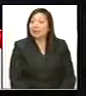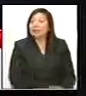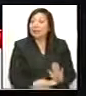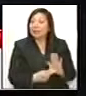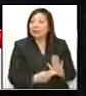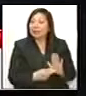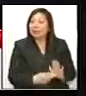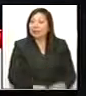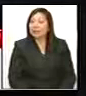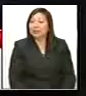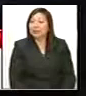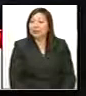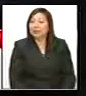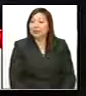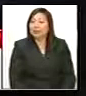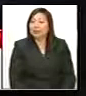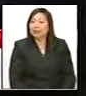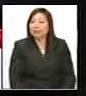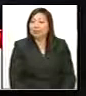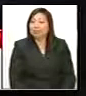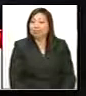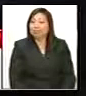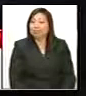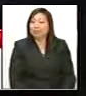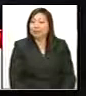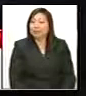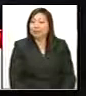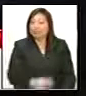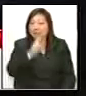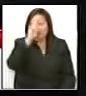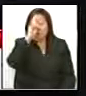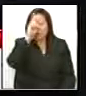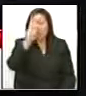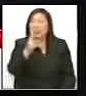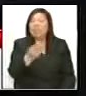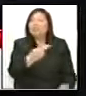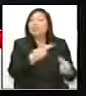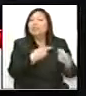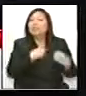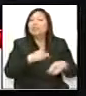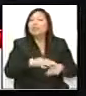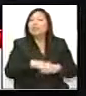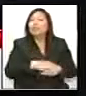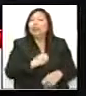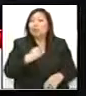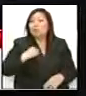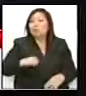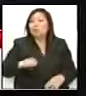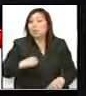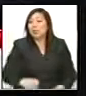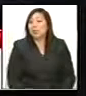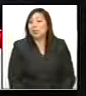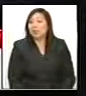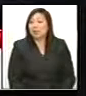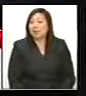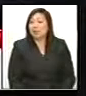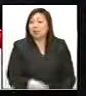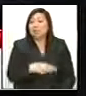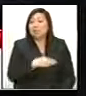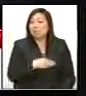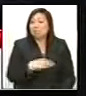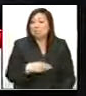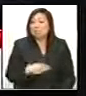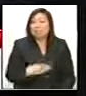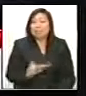representante del municipio de La Victoria, quien se encarga de las canastas es la municipalidad, no los ministerios.